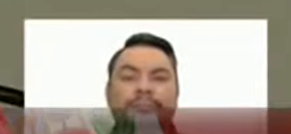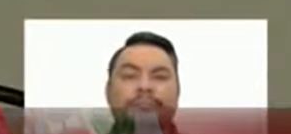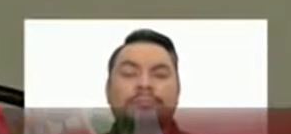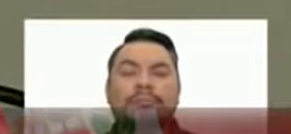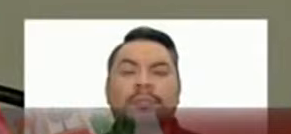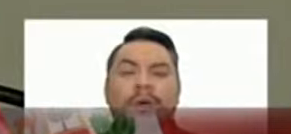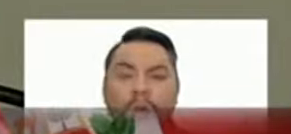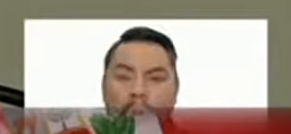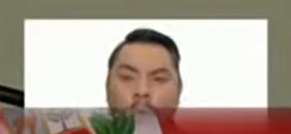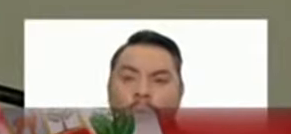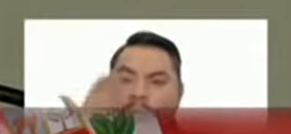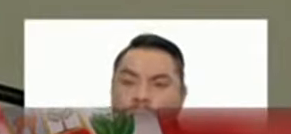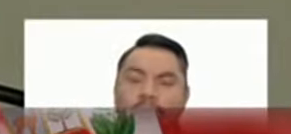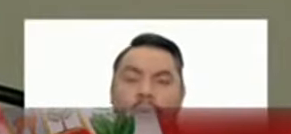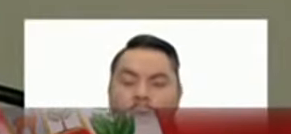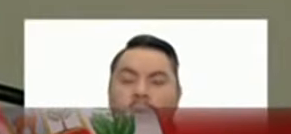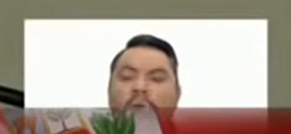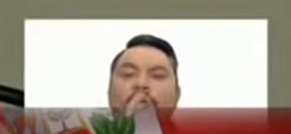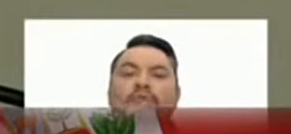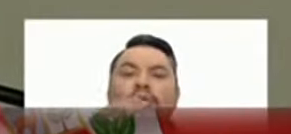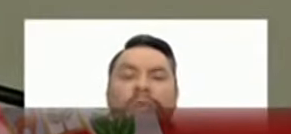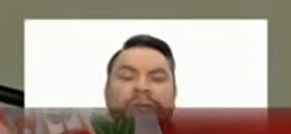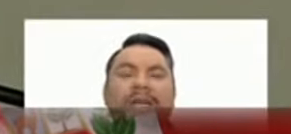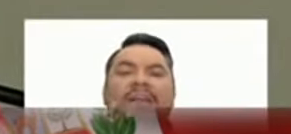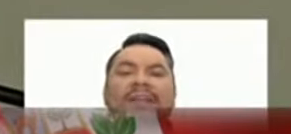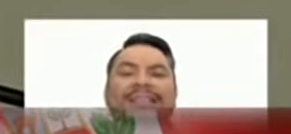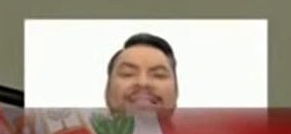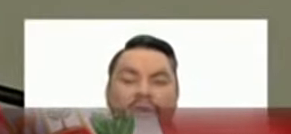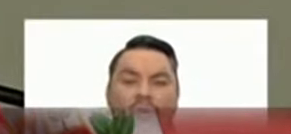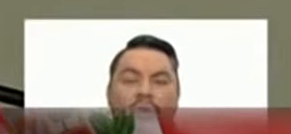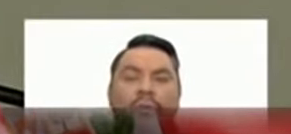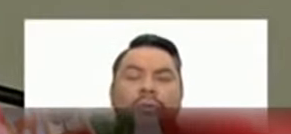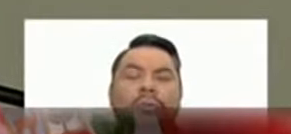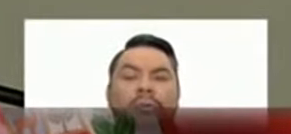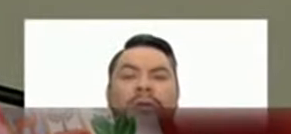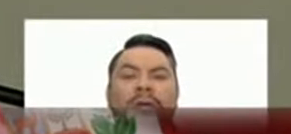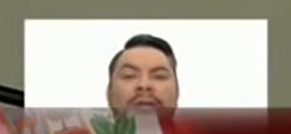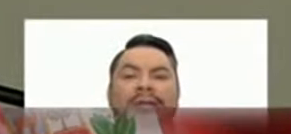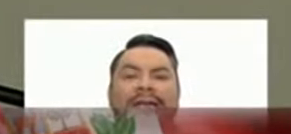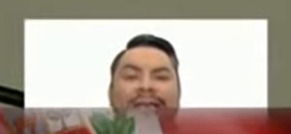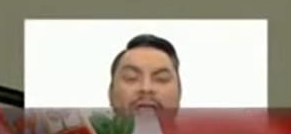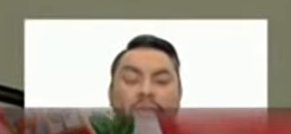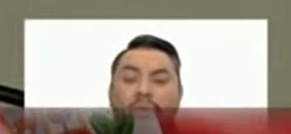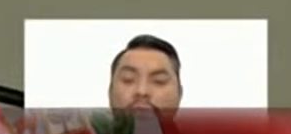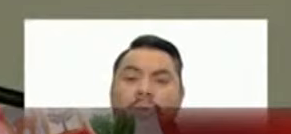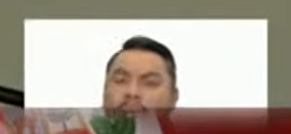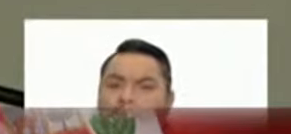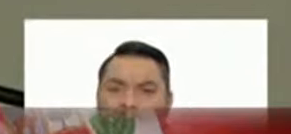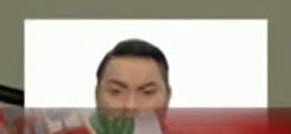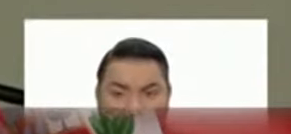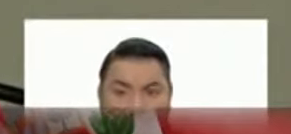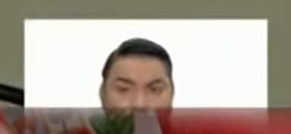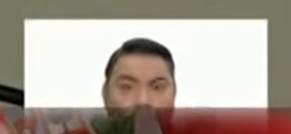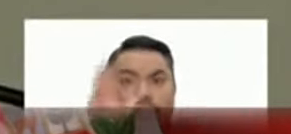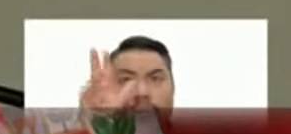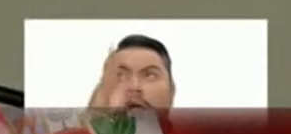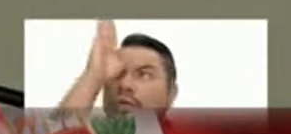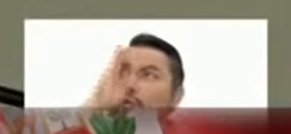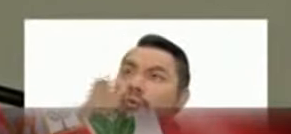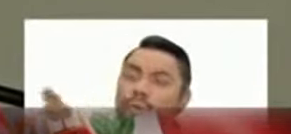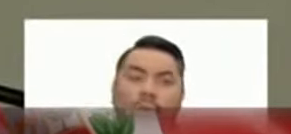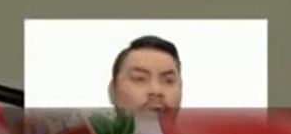Señor Durich Francisco Huitemburi Talledo, ¿jura usted por Dios y la